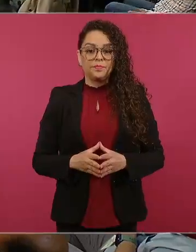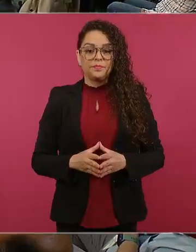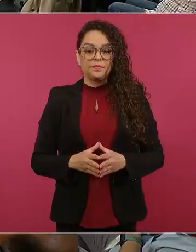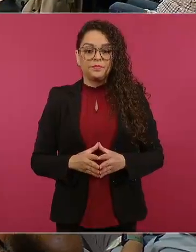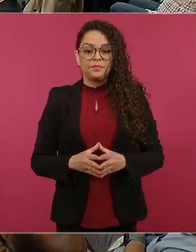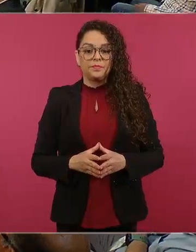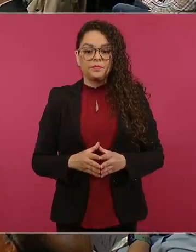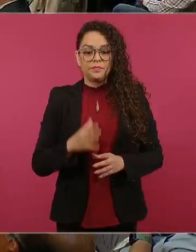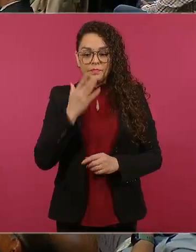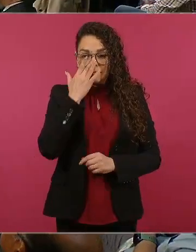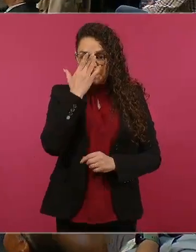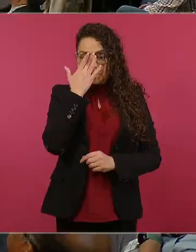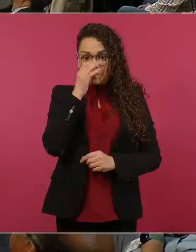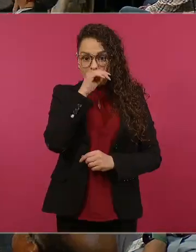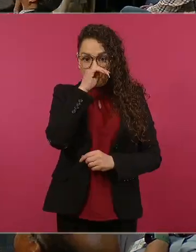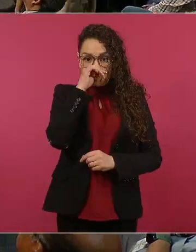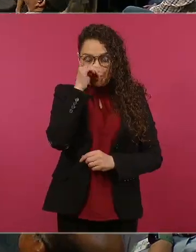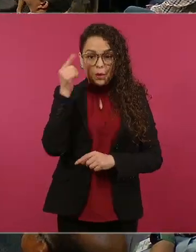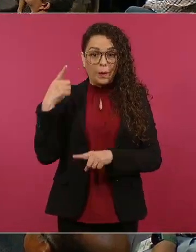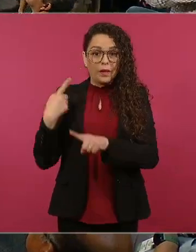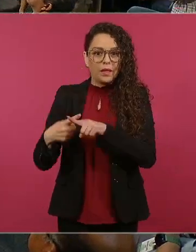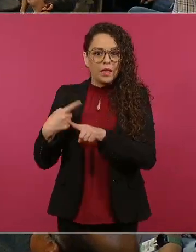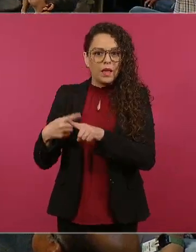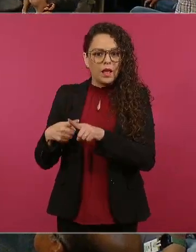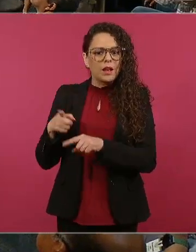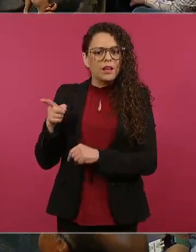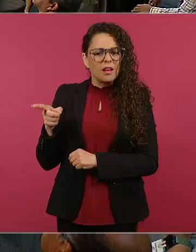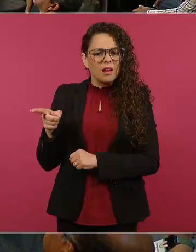¿Quién era el que le estaba dando?